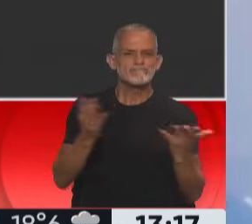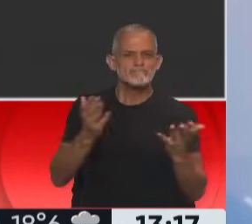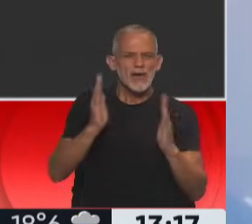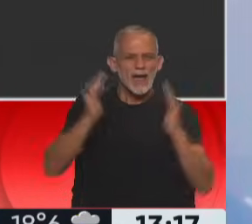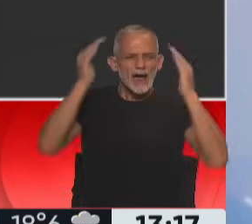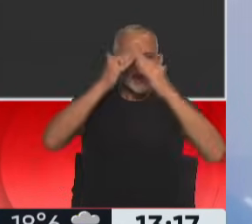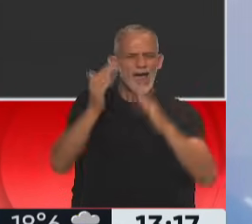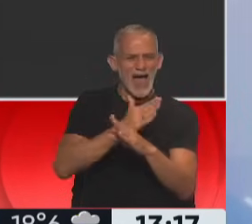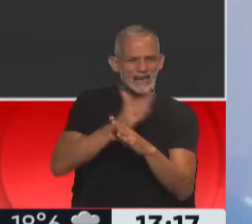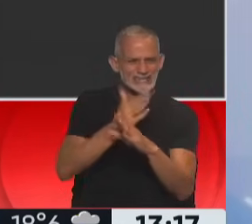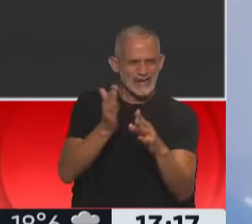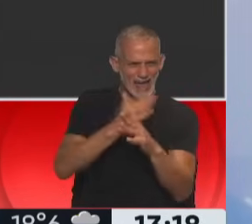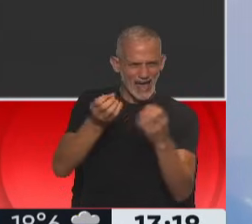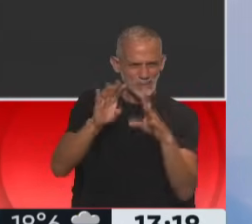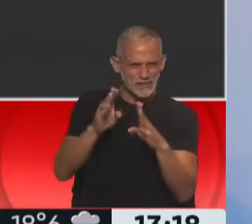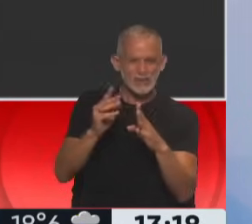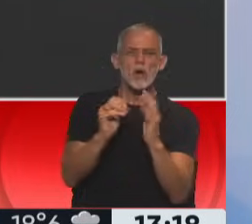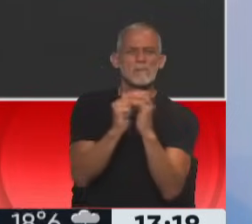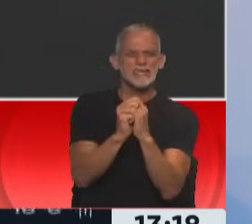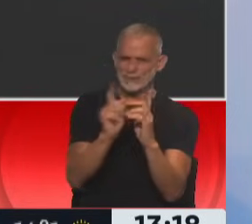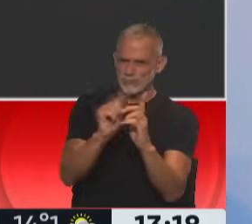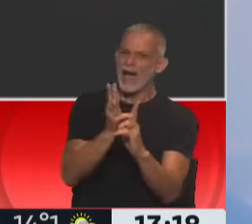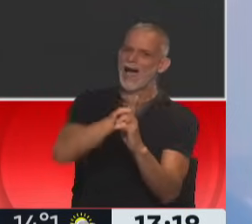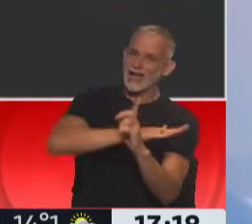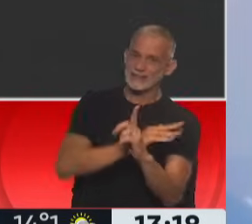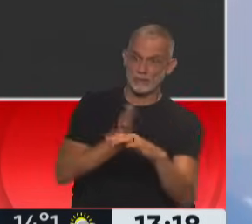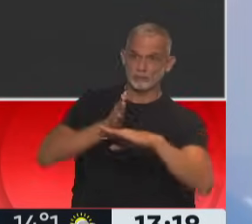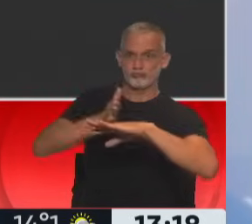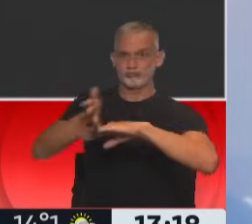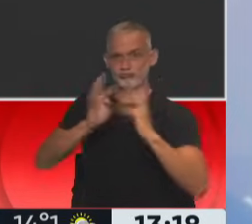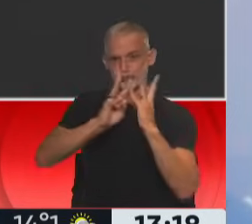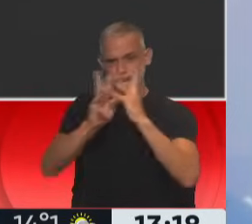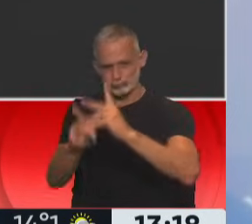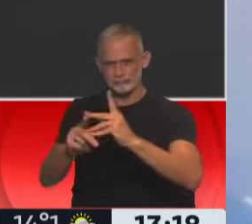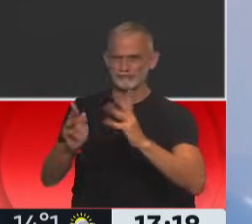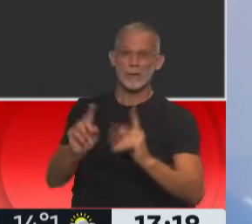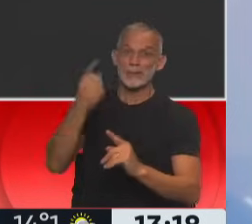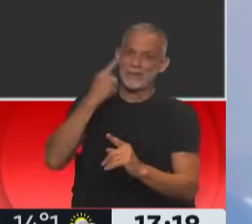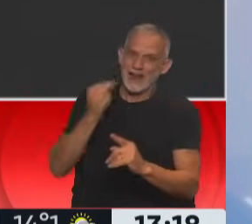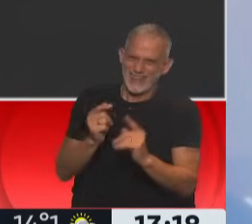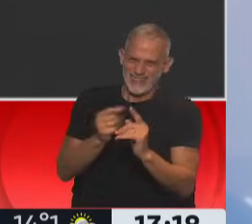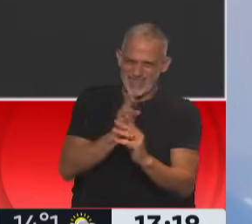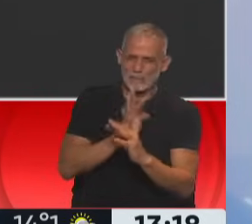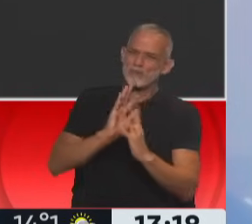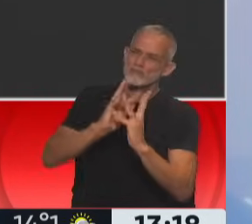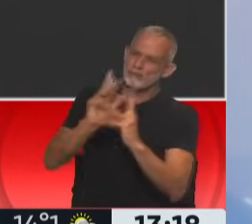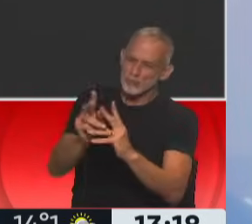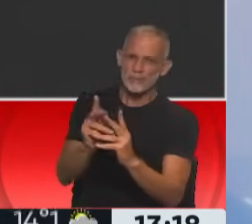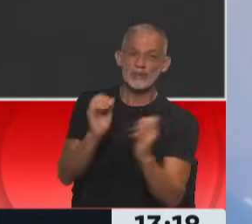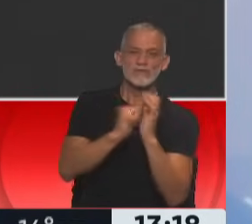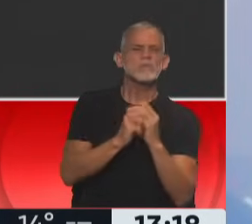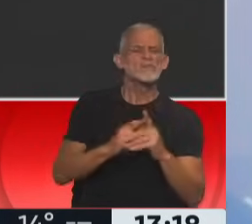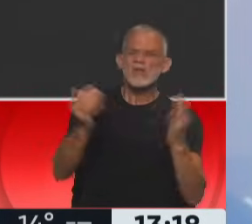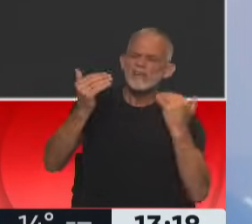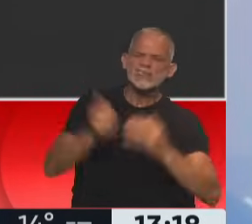cardenales, antes de que se iniciara la misa previa para el ingreso a lo que era el primer cónclave, lo felicitó y le dijo: